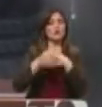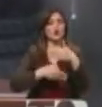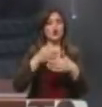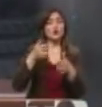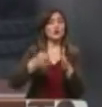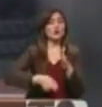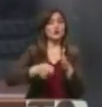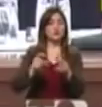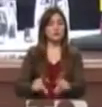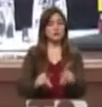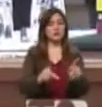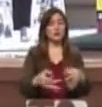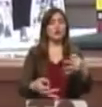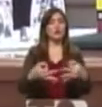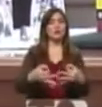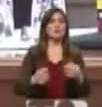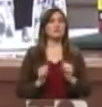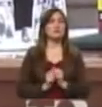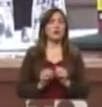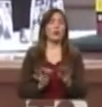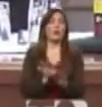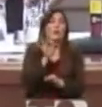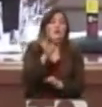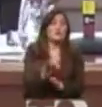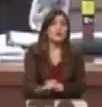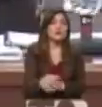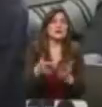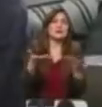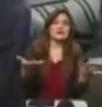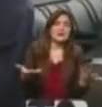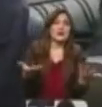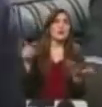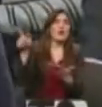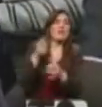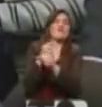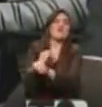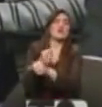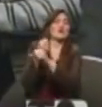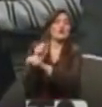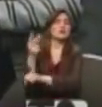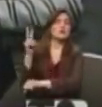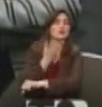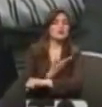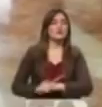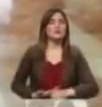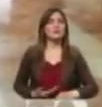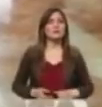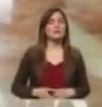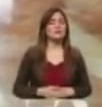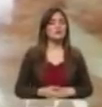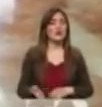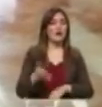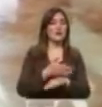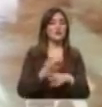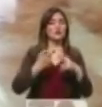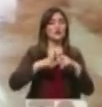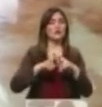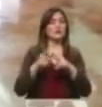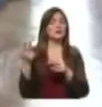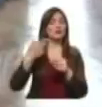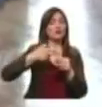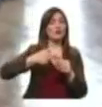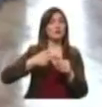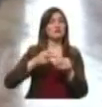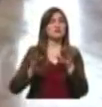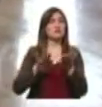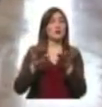audiencia preparatoria de juicio, que fue postergada por semanas debido a recursos presentados por la defensa del vicepresidente. La audiencia inició con la presentación